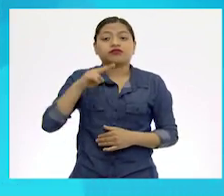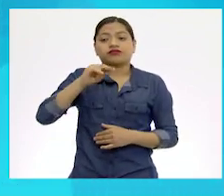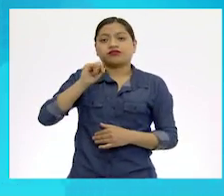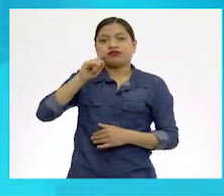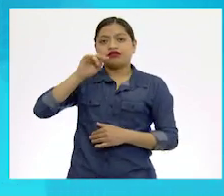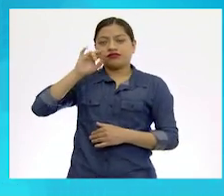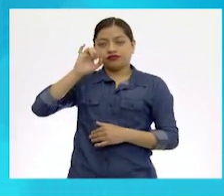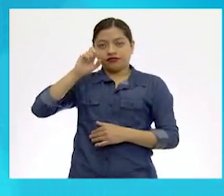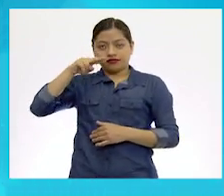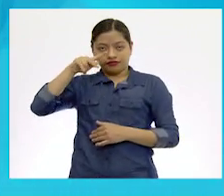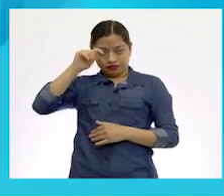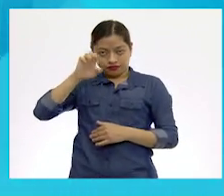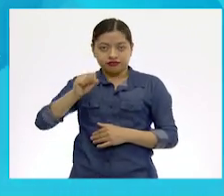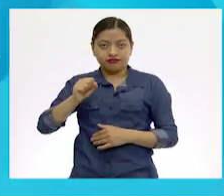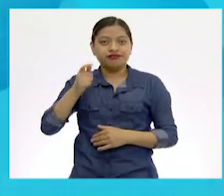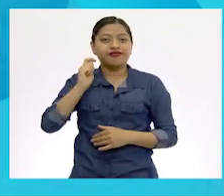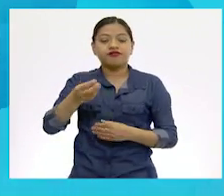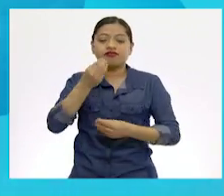muchas especies.